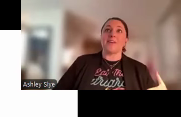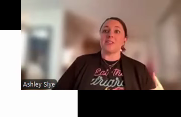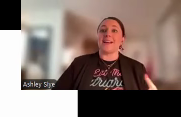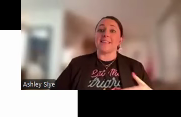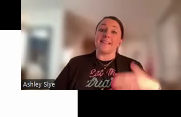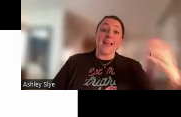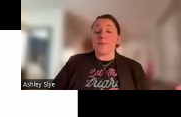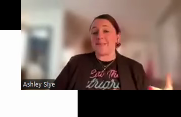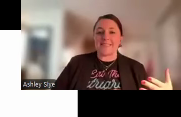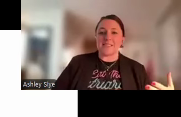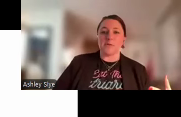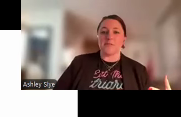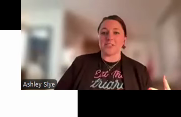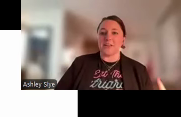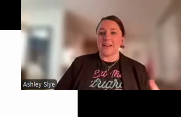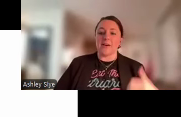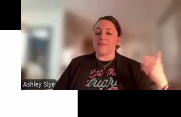prevención.